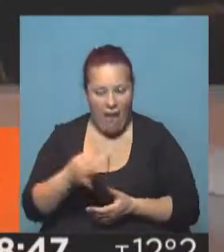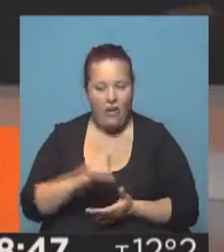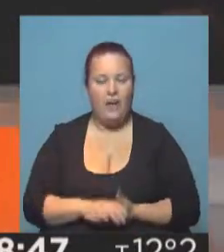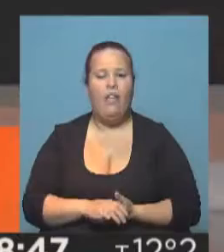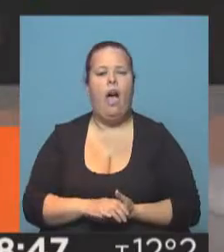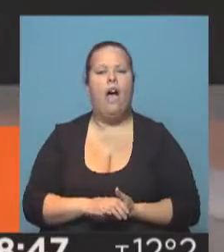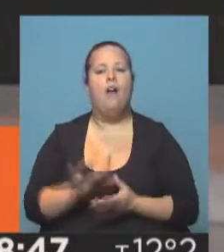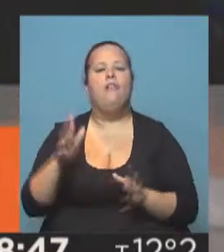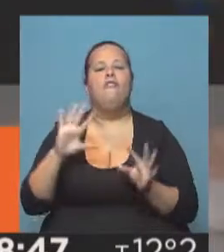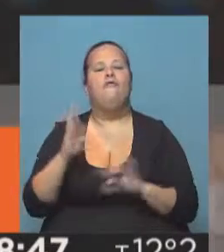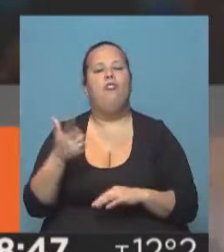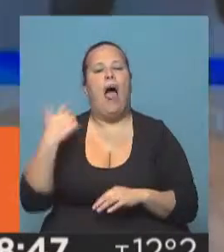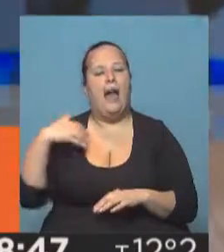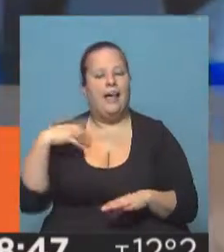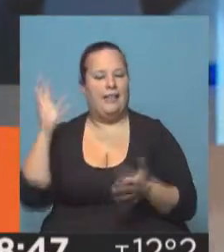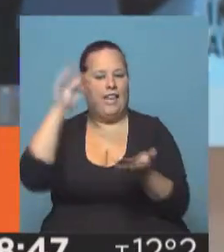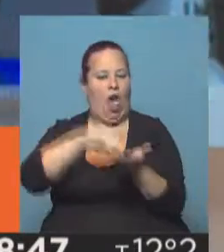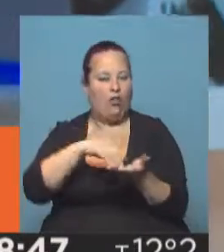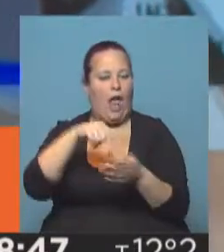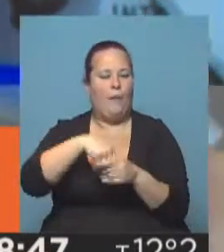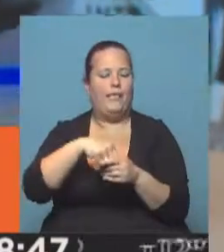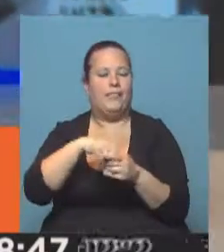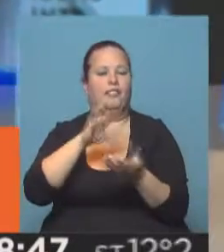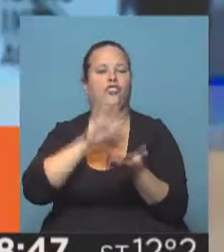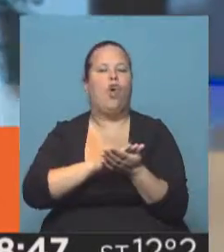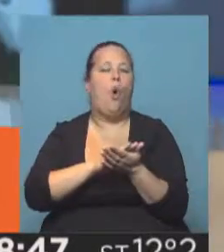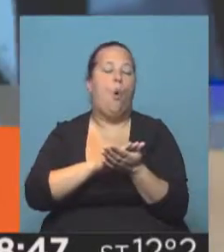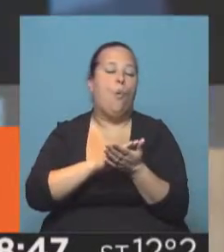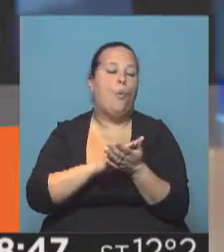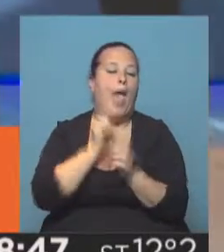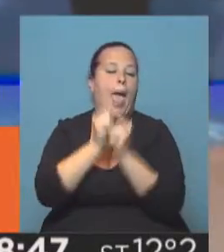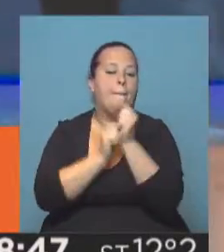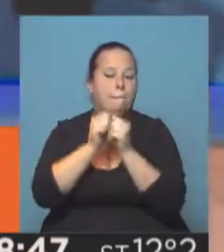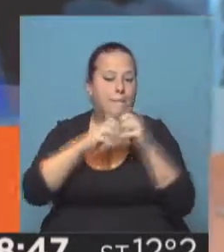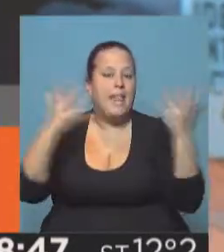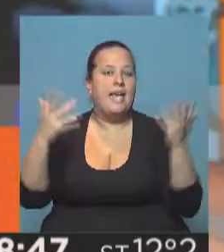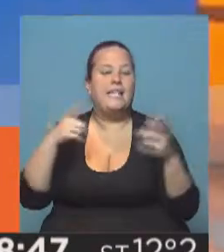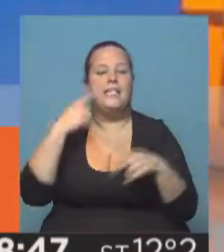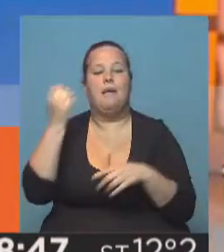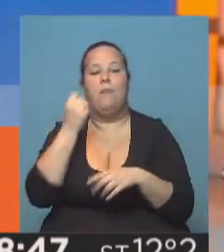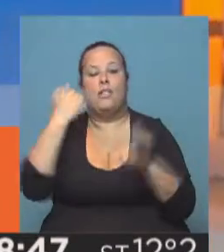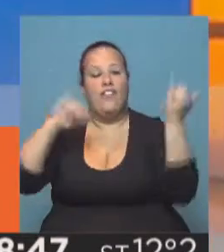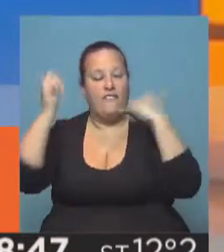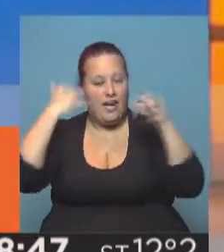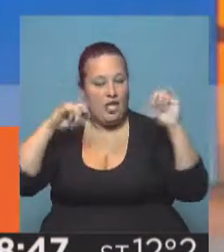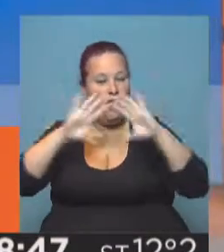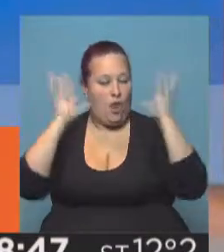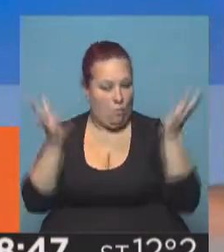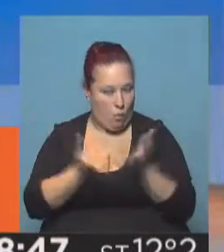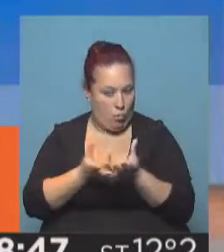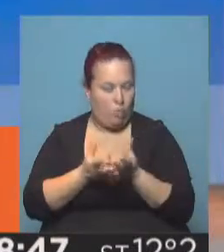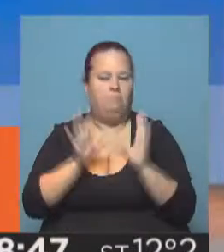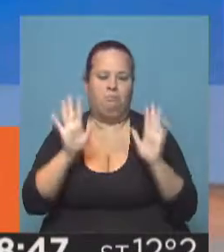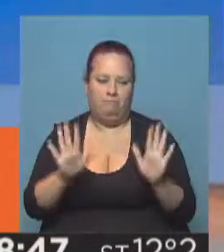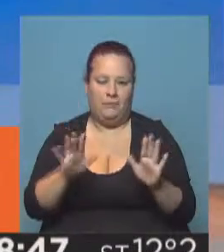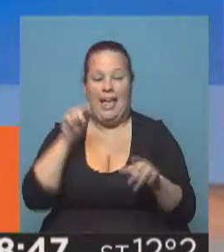ha colocado a la Argentina nuevamente en el plano, por lo menos a nivel empresarial y de los principales inversores internacionales. Ahora